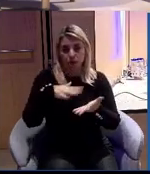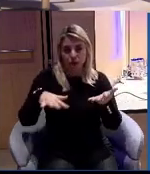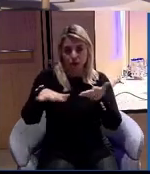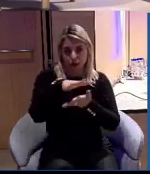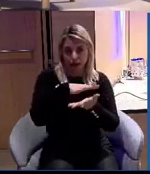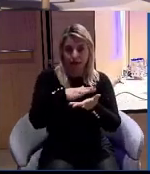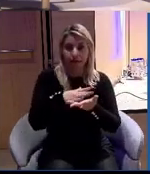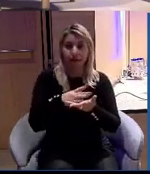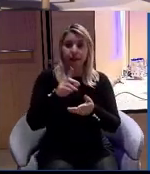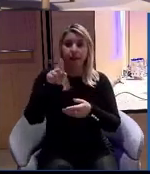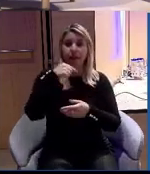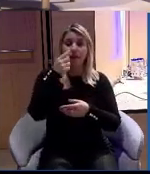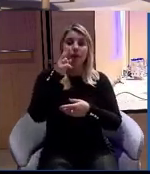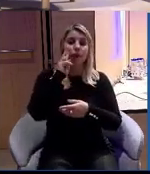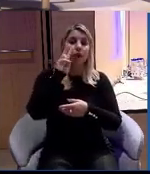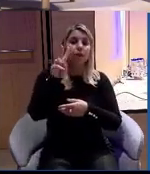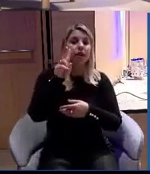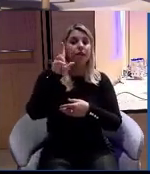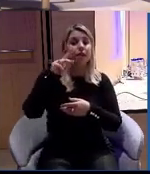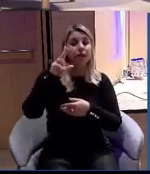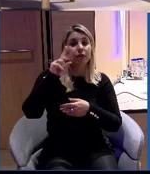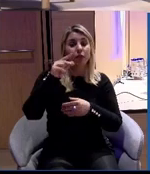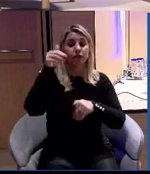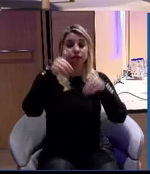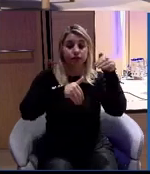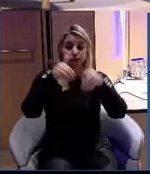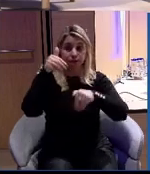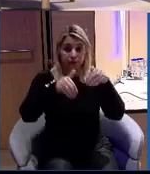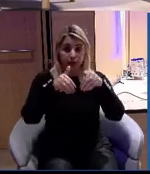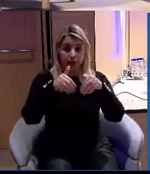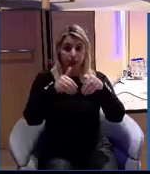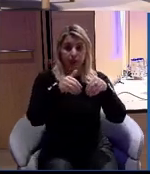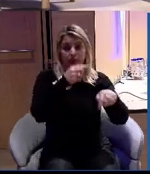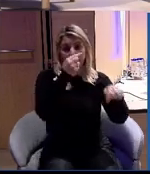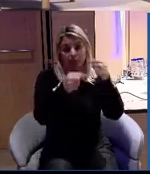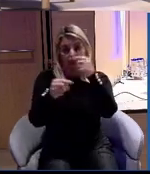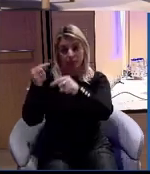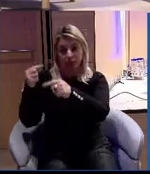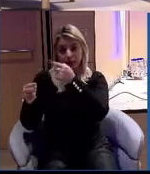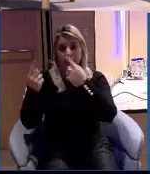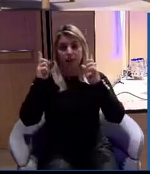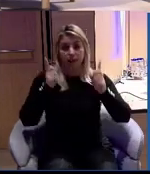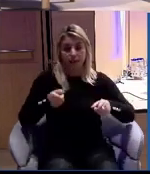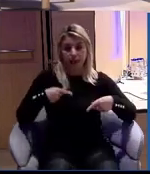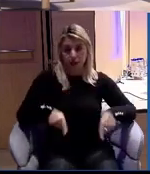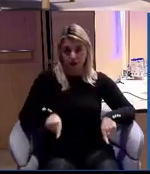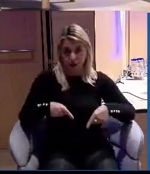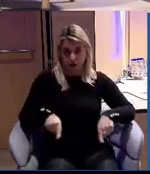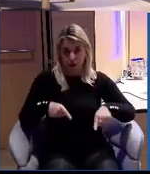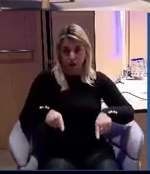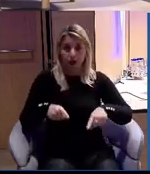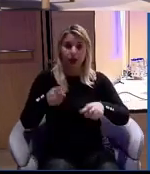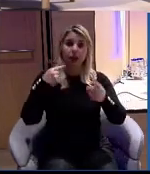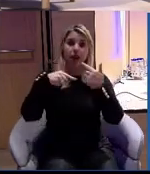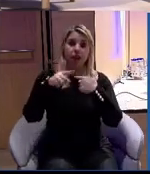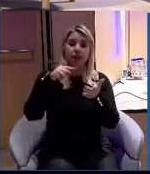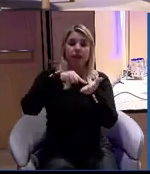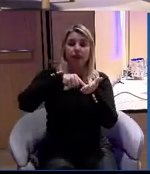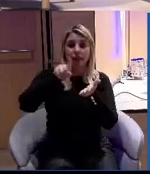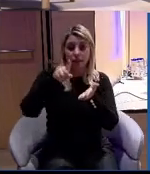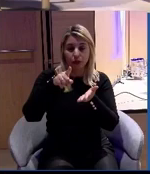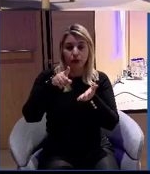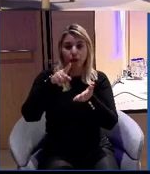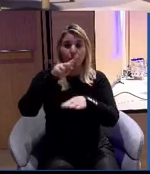2021 hubo una elección varias elecciones entre ellos elecciones municipales en Asunción la capital de Paraguay